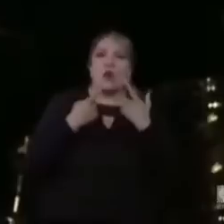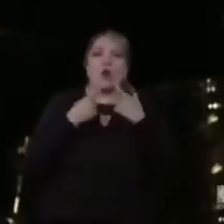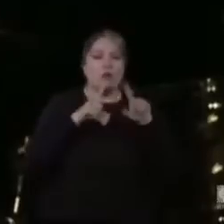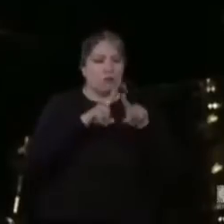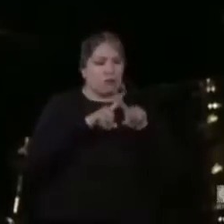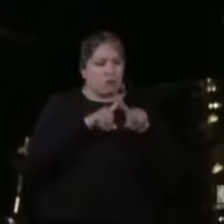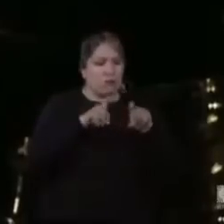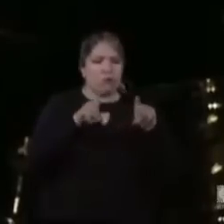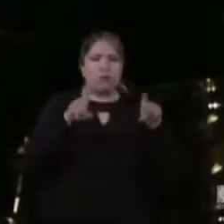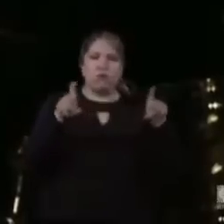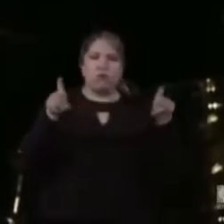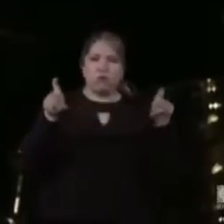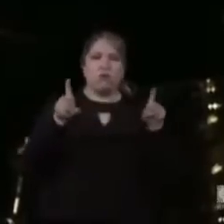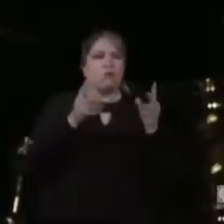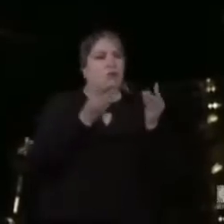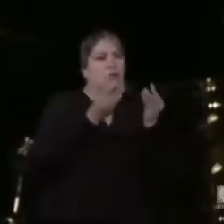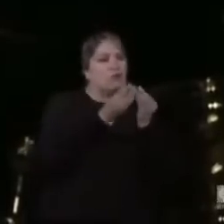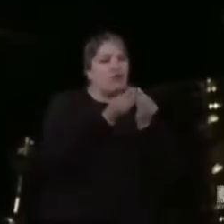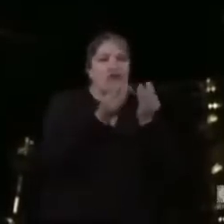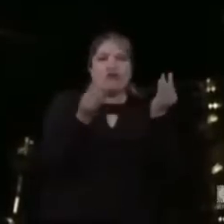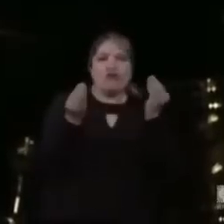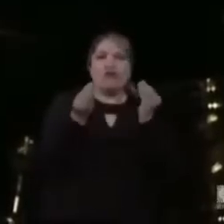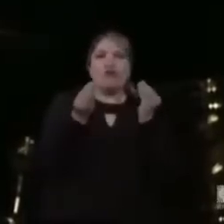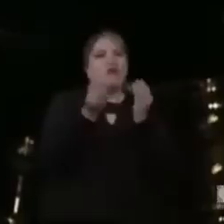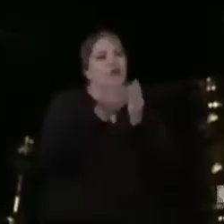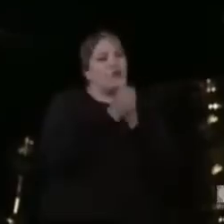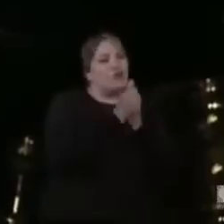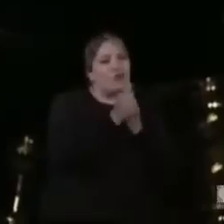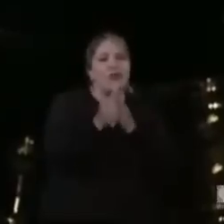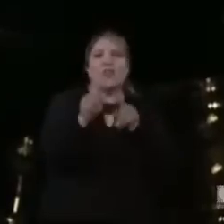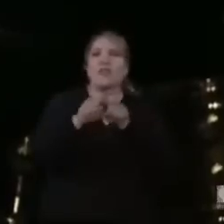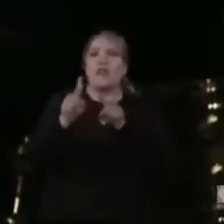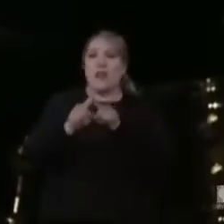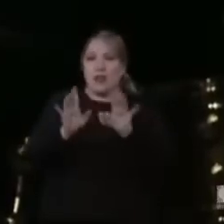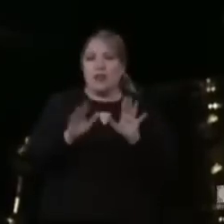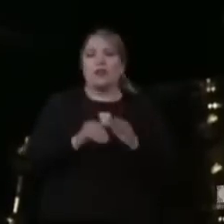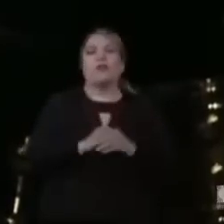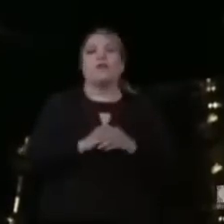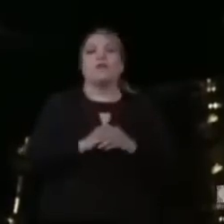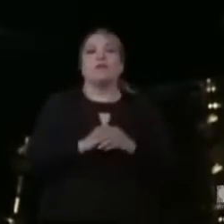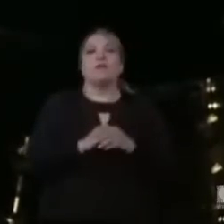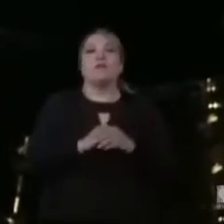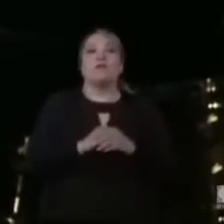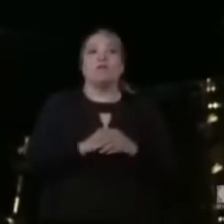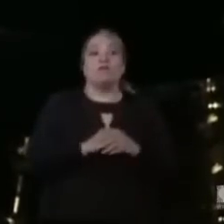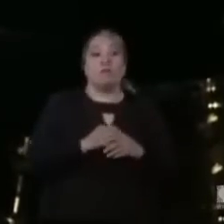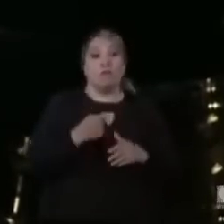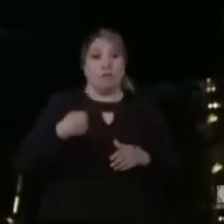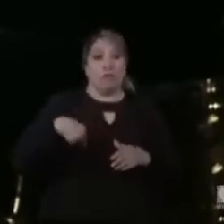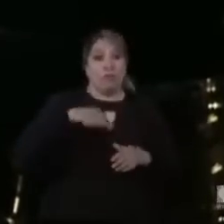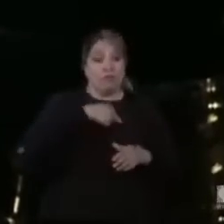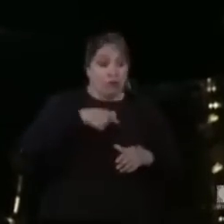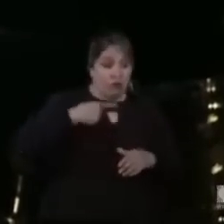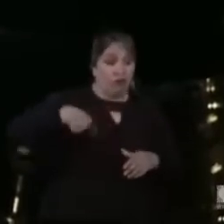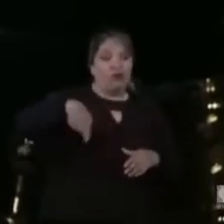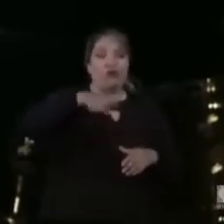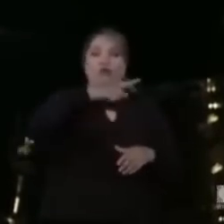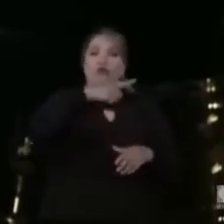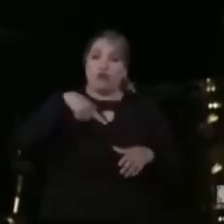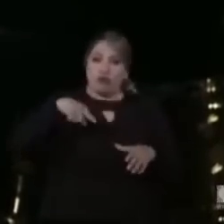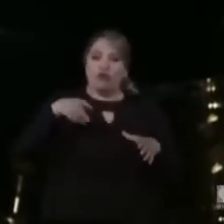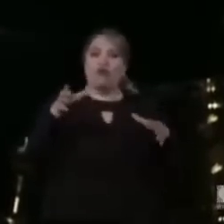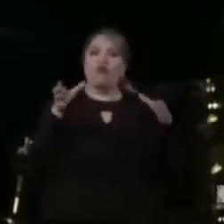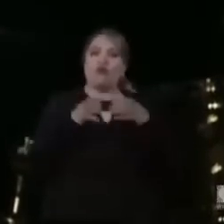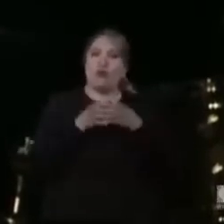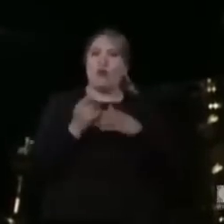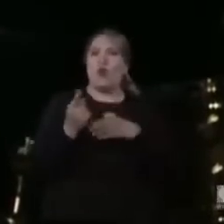la diversidad de metodologías y situaciones regionales. Pedimos a todos los estamentos sociales y